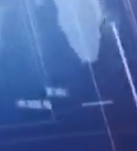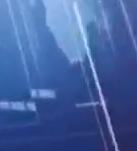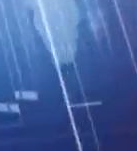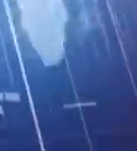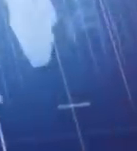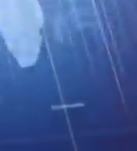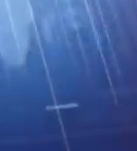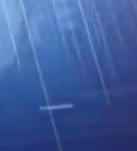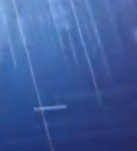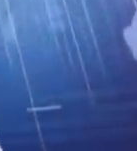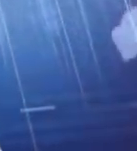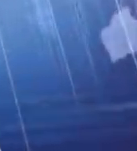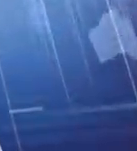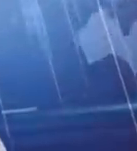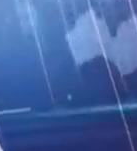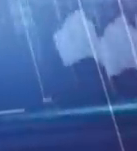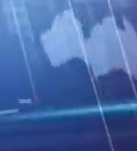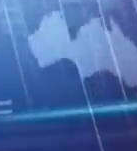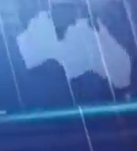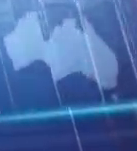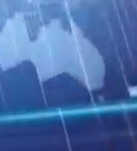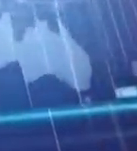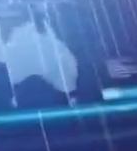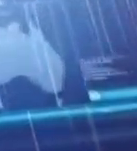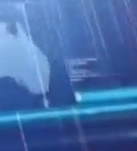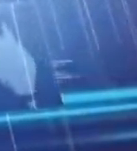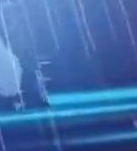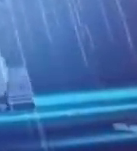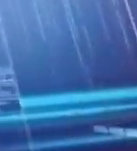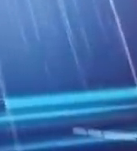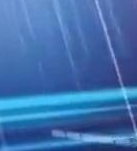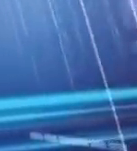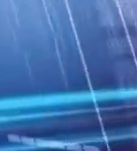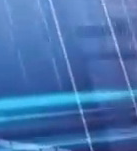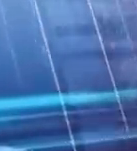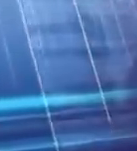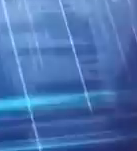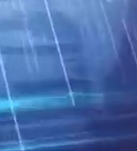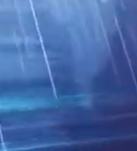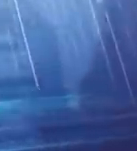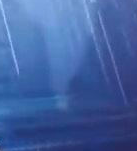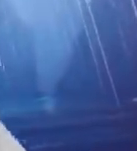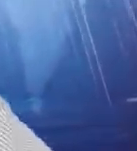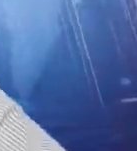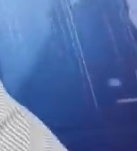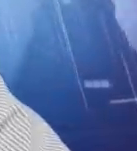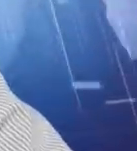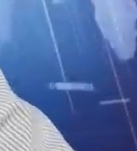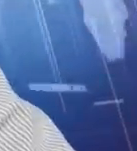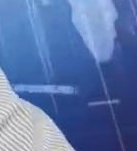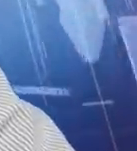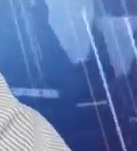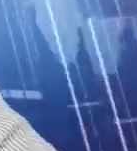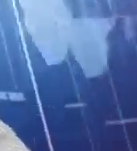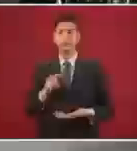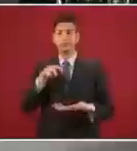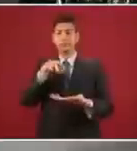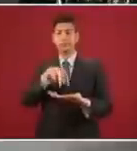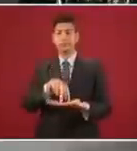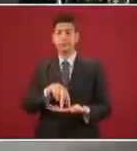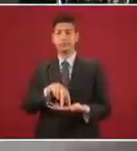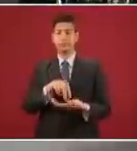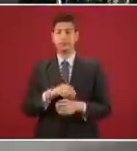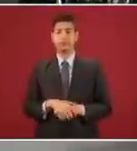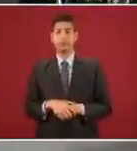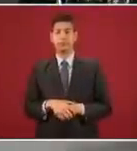previo para una renta todo el próximo año del avión presidencial. Esto le explicaron el director de Banobras y el presidente.